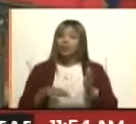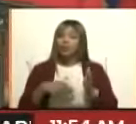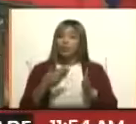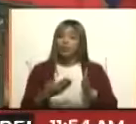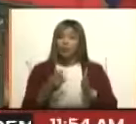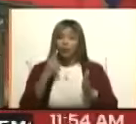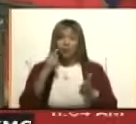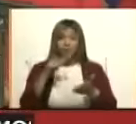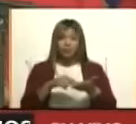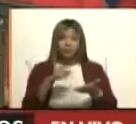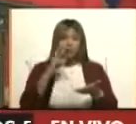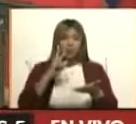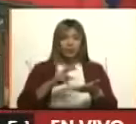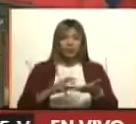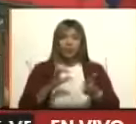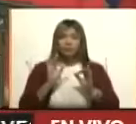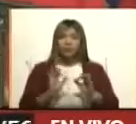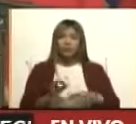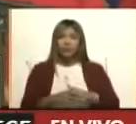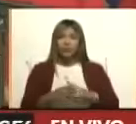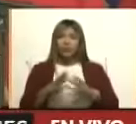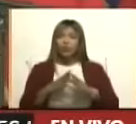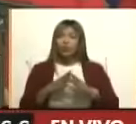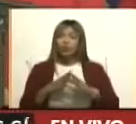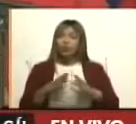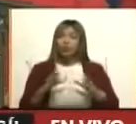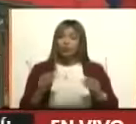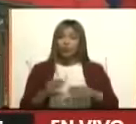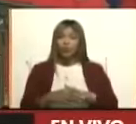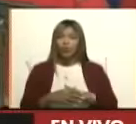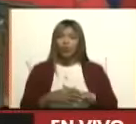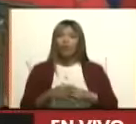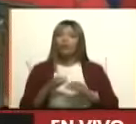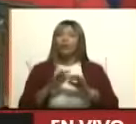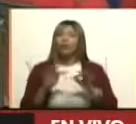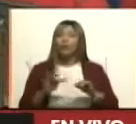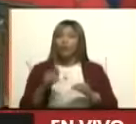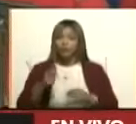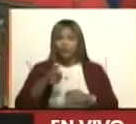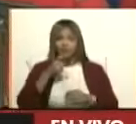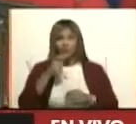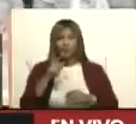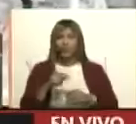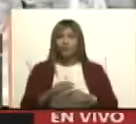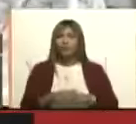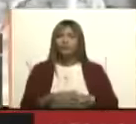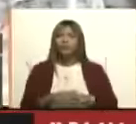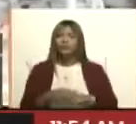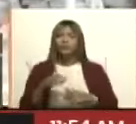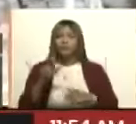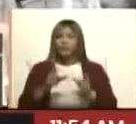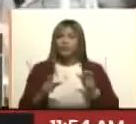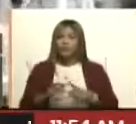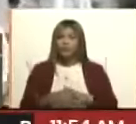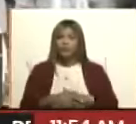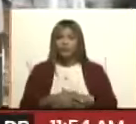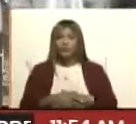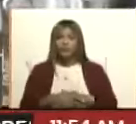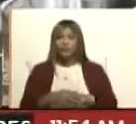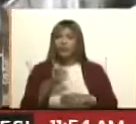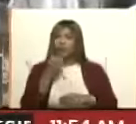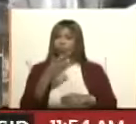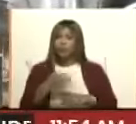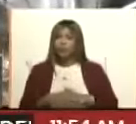ser verificado efectivamente a todos los mecanismos de seguridad y de verificación ciudadana. Y